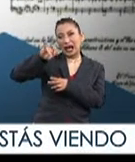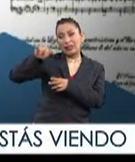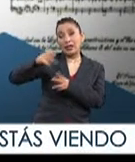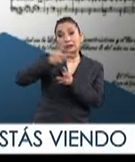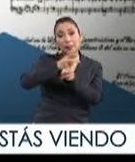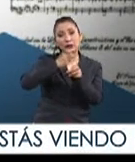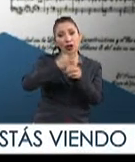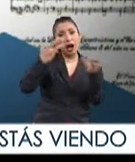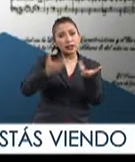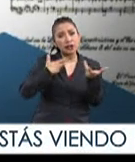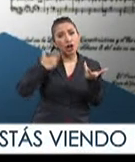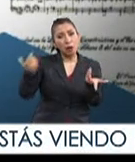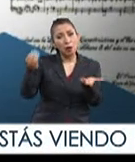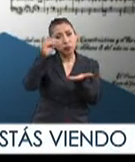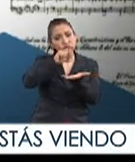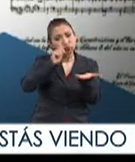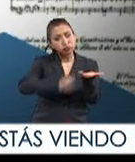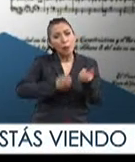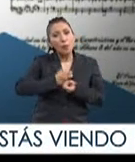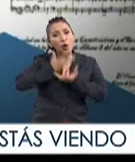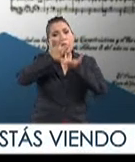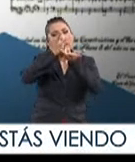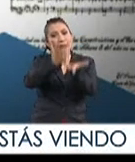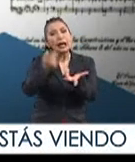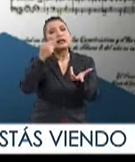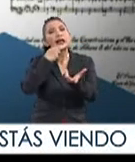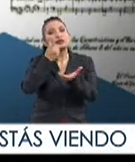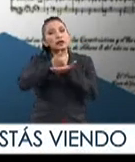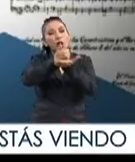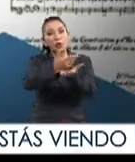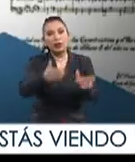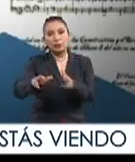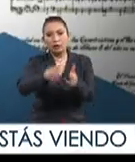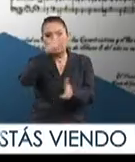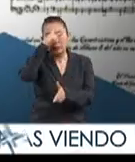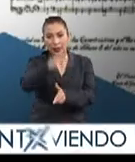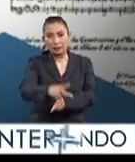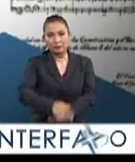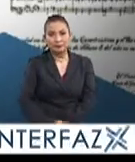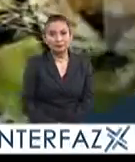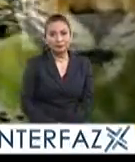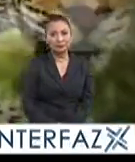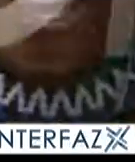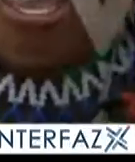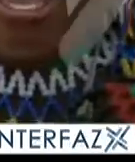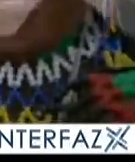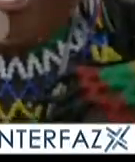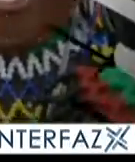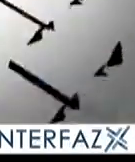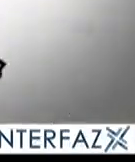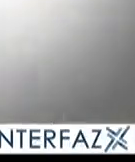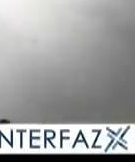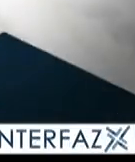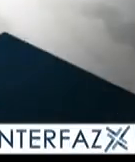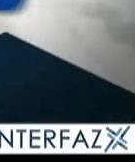se invitó a realizar una composición poética que serviría como himno nacional.